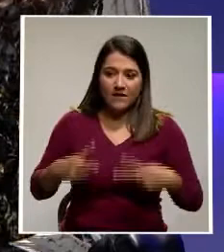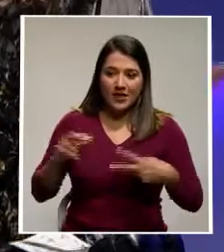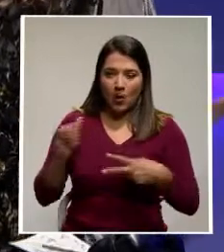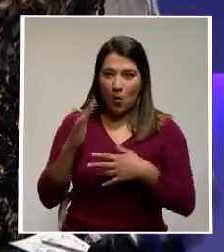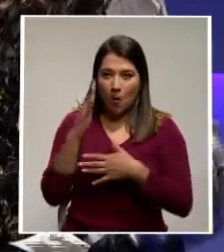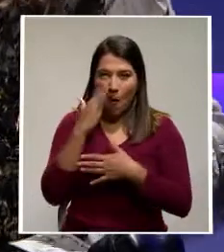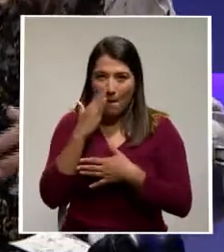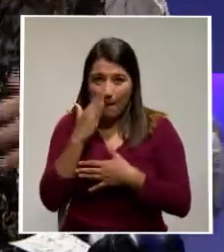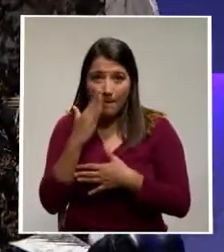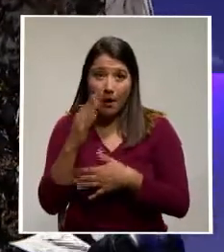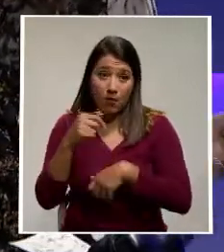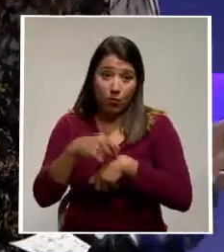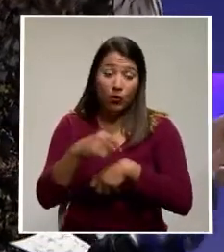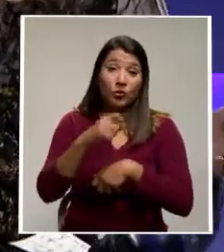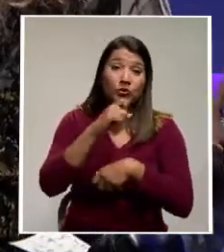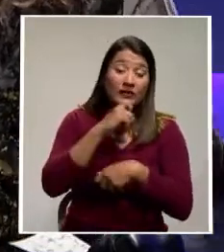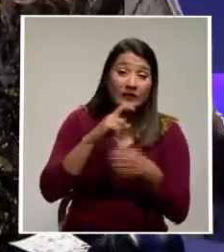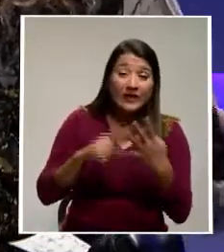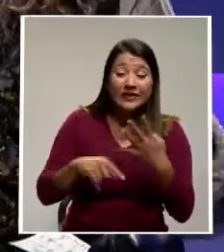la soledad,